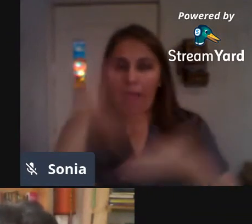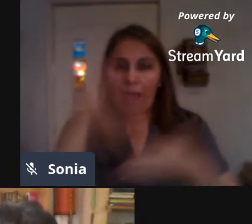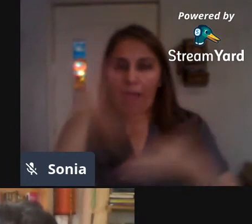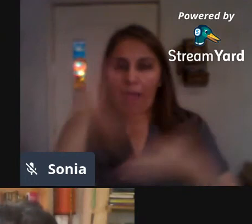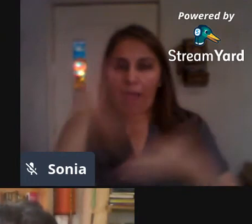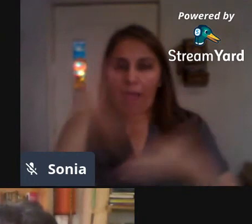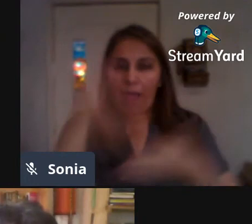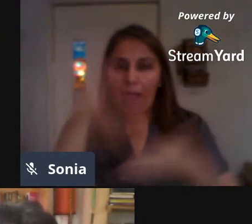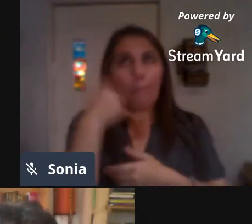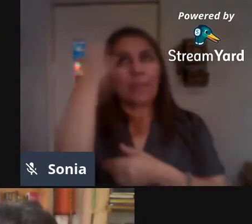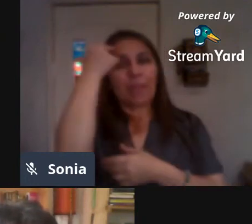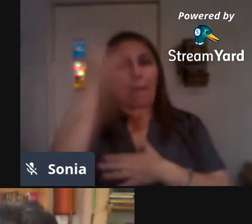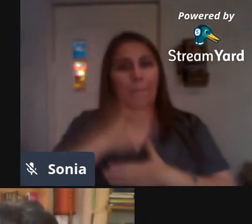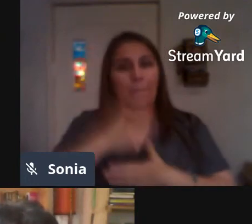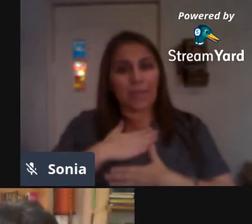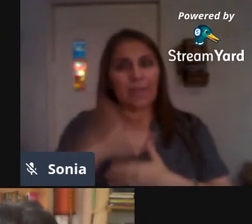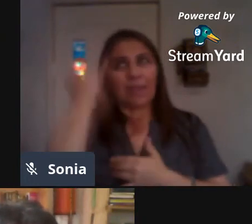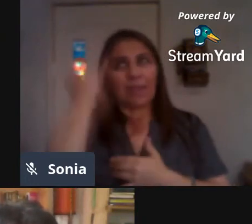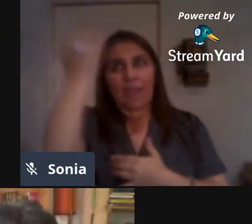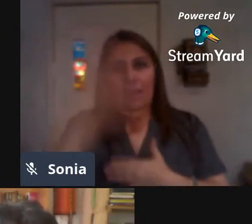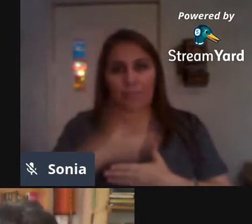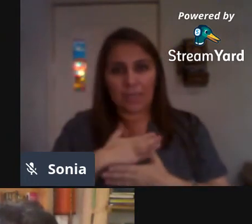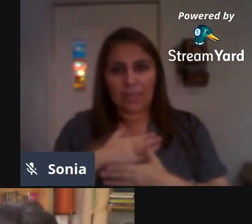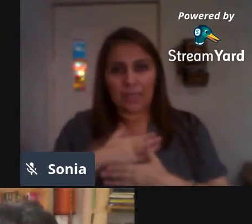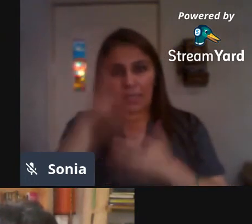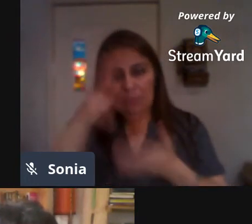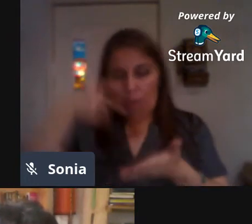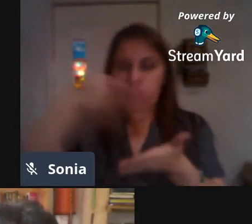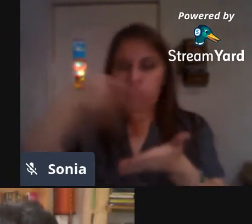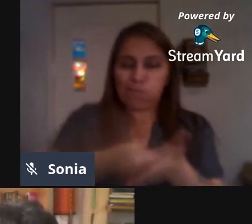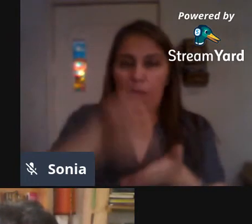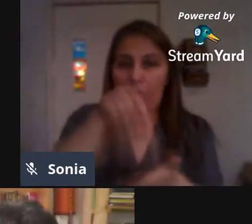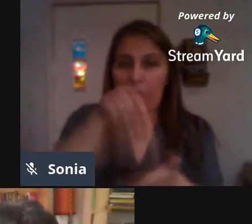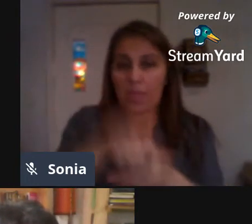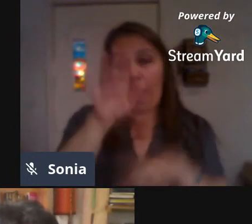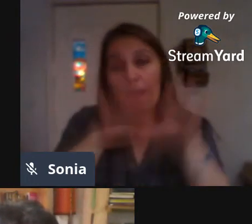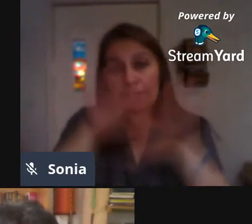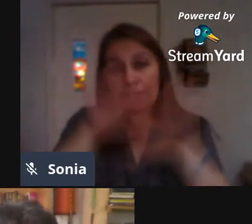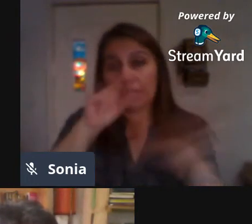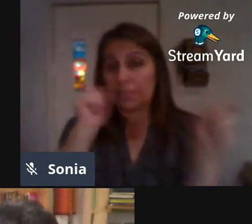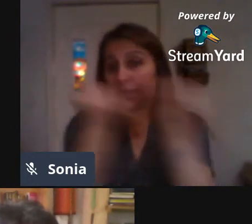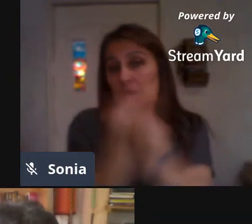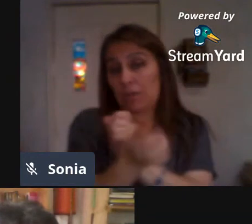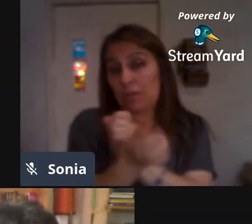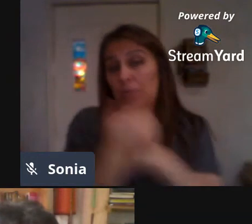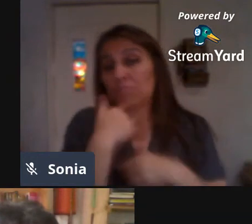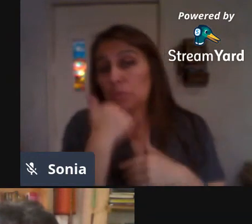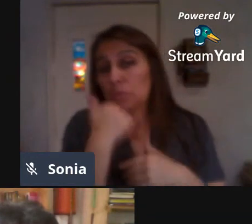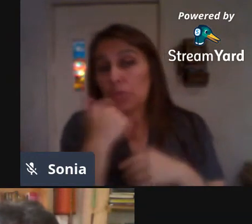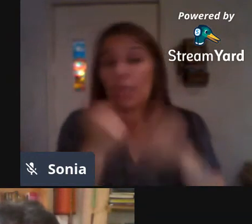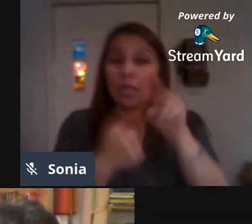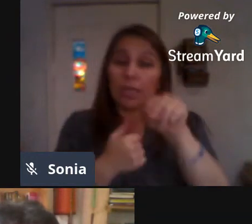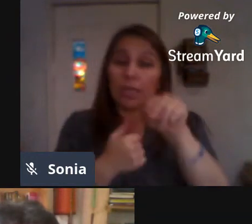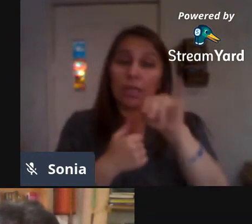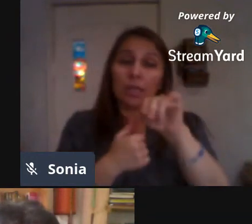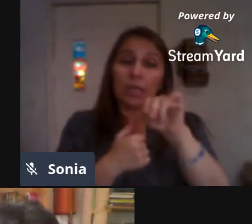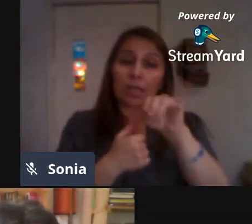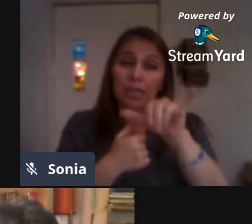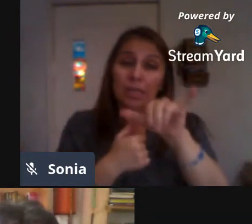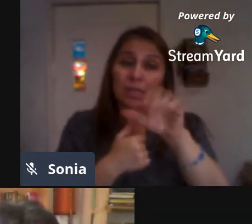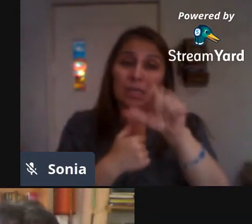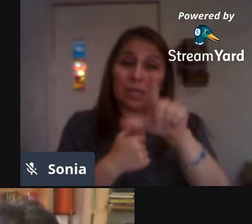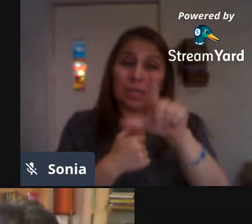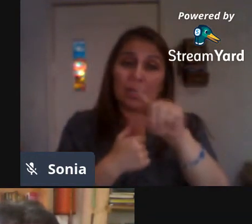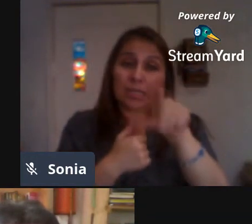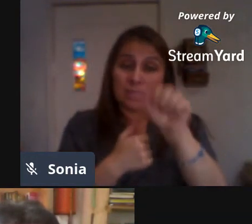ya veces se transforman en otras cosas acá yo creo que nissan nos puede contar justamente sobre su reseña a propósito